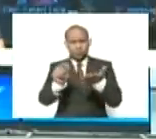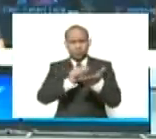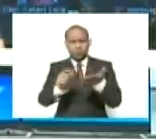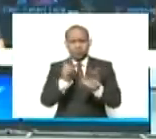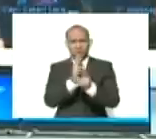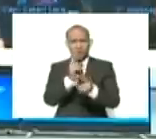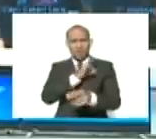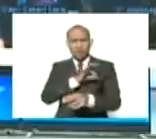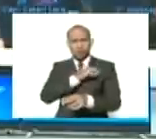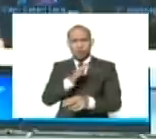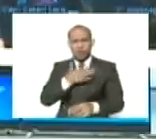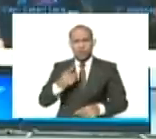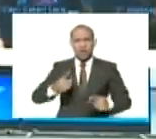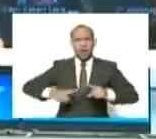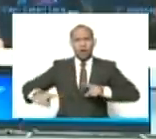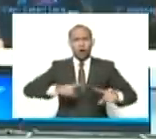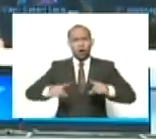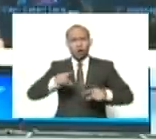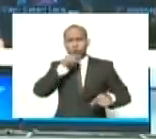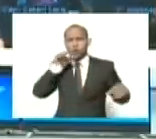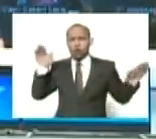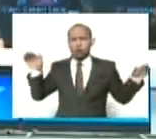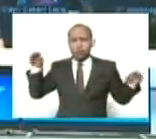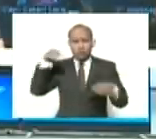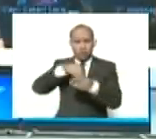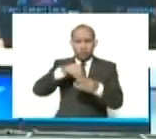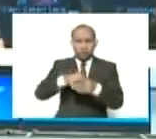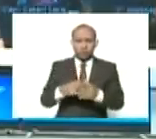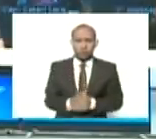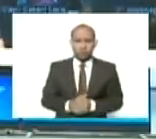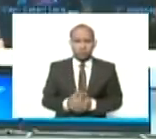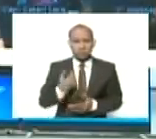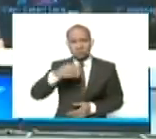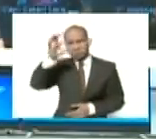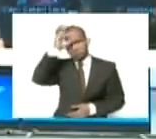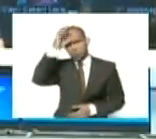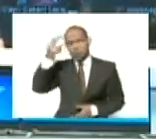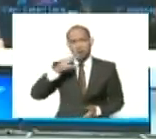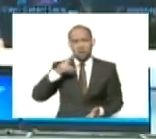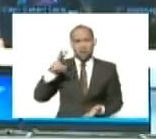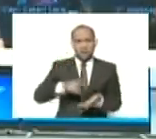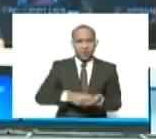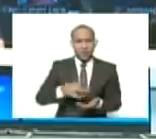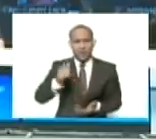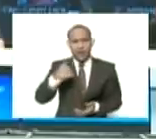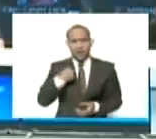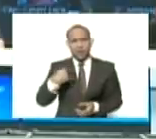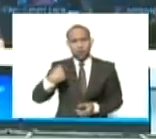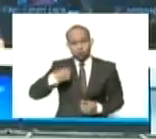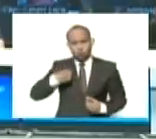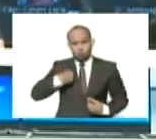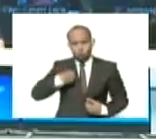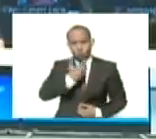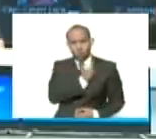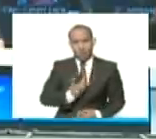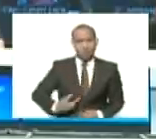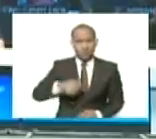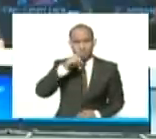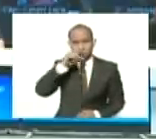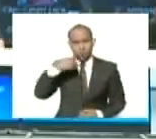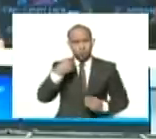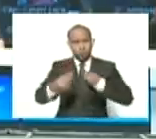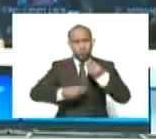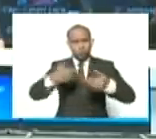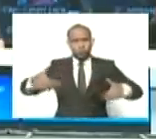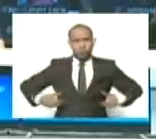tratando de gobernar al país desde el Twitter y sin saber la cruda realidad que he tenido que enfrentar